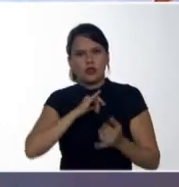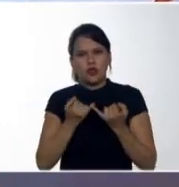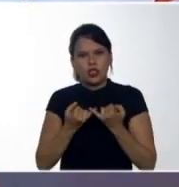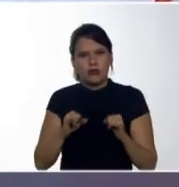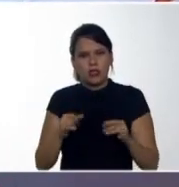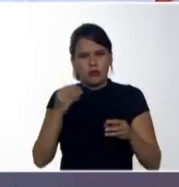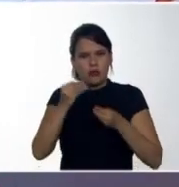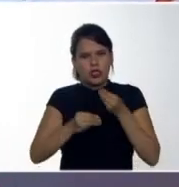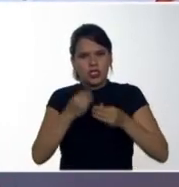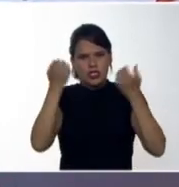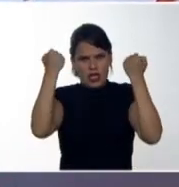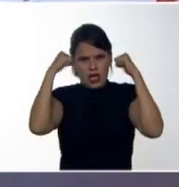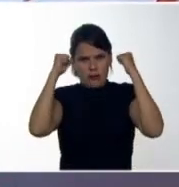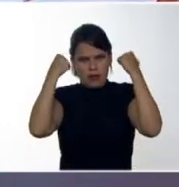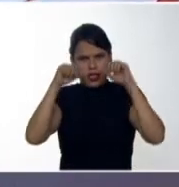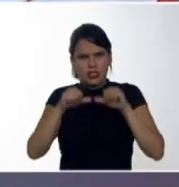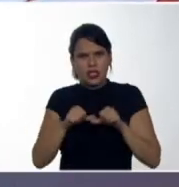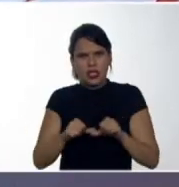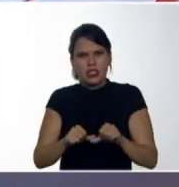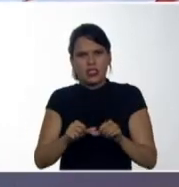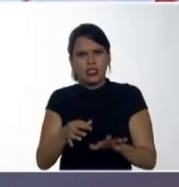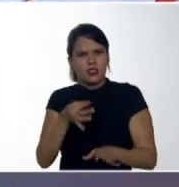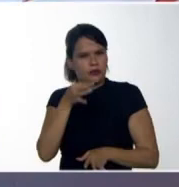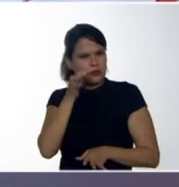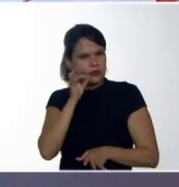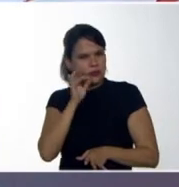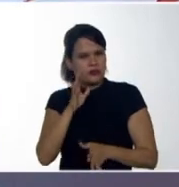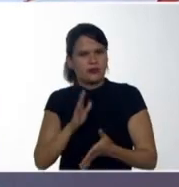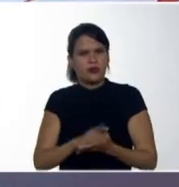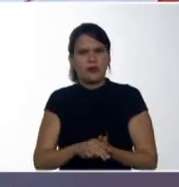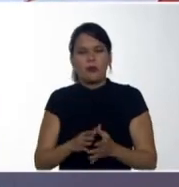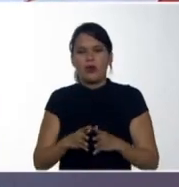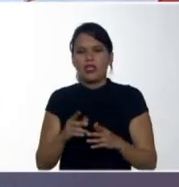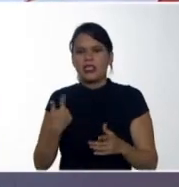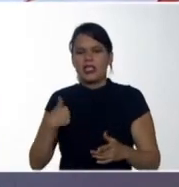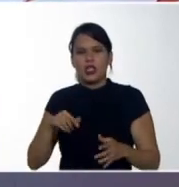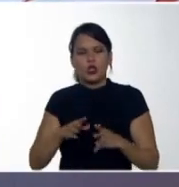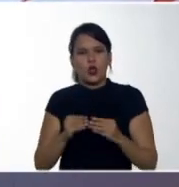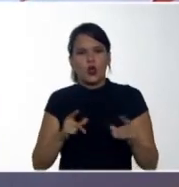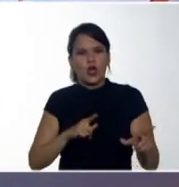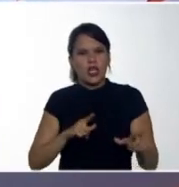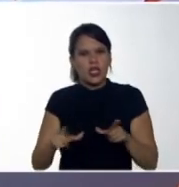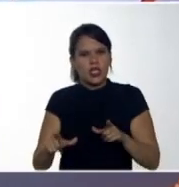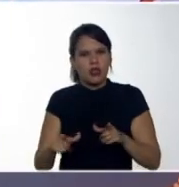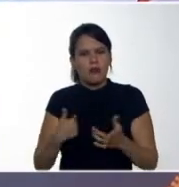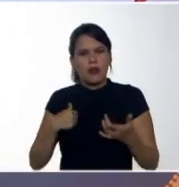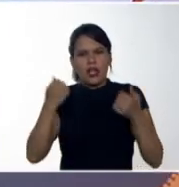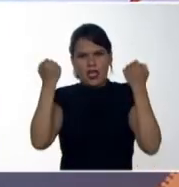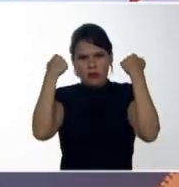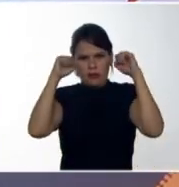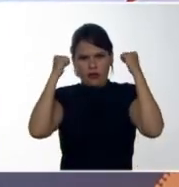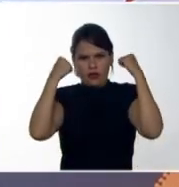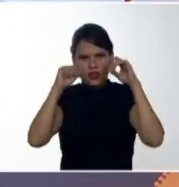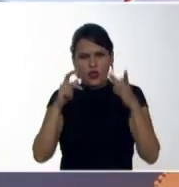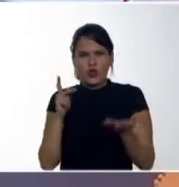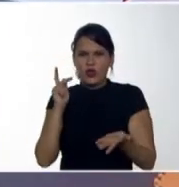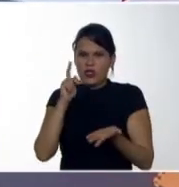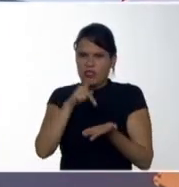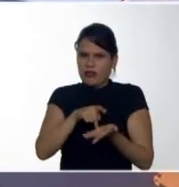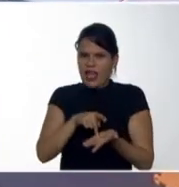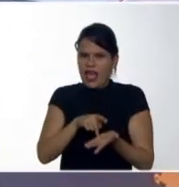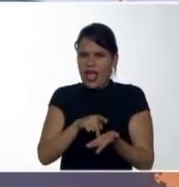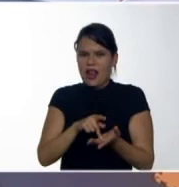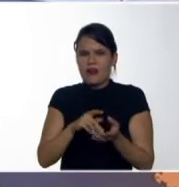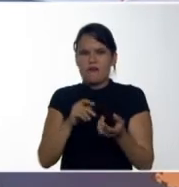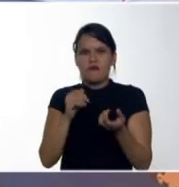hacer la práctica y de seguir probando este cafecito, vamos a preparar todo para que el profesor Méndez nos lleve al maravilloso mundo de